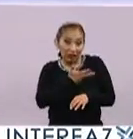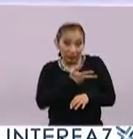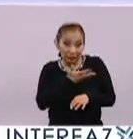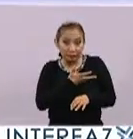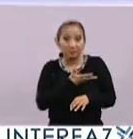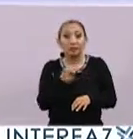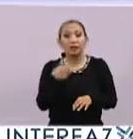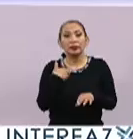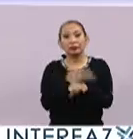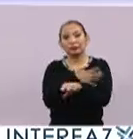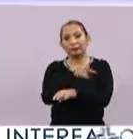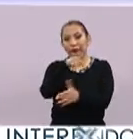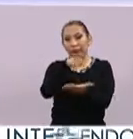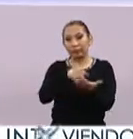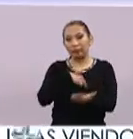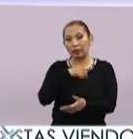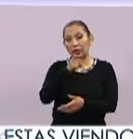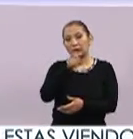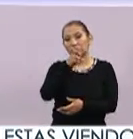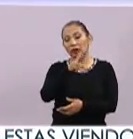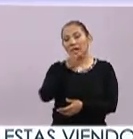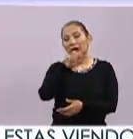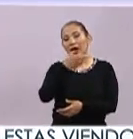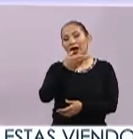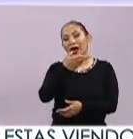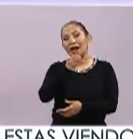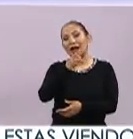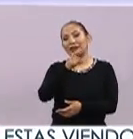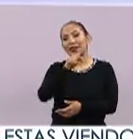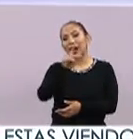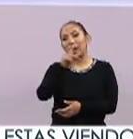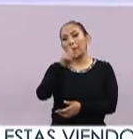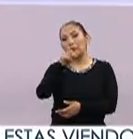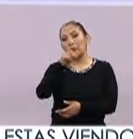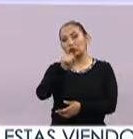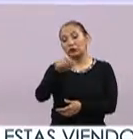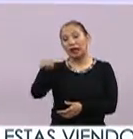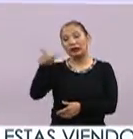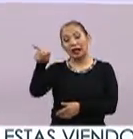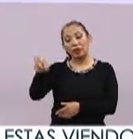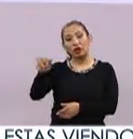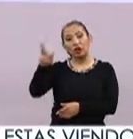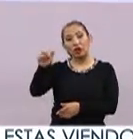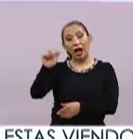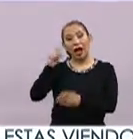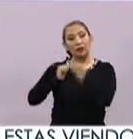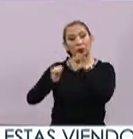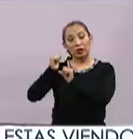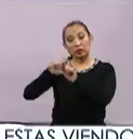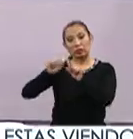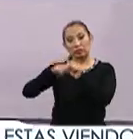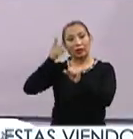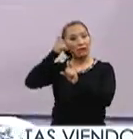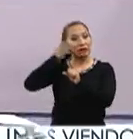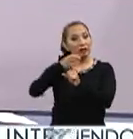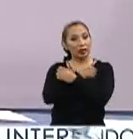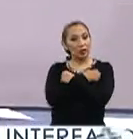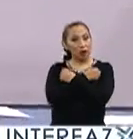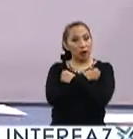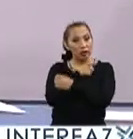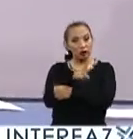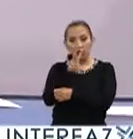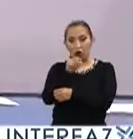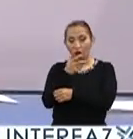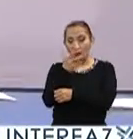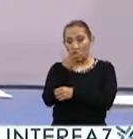computadora, nos acompaña en el estudio la doctora Heréndira Campos García. Ella es doctora en Antropología Social y directora de Educación